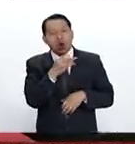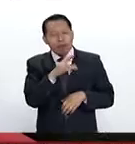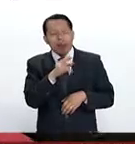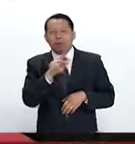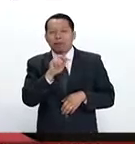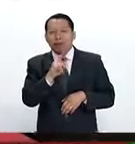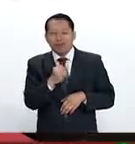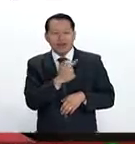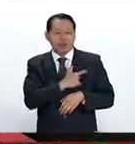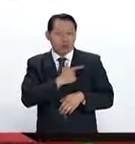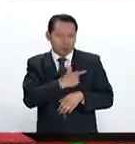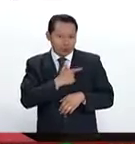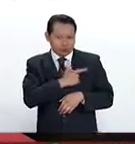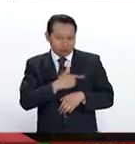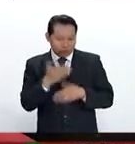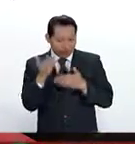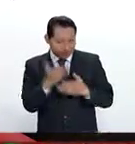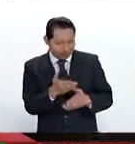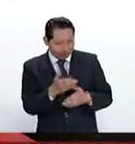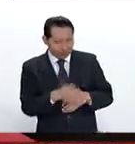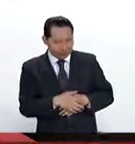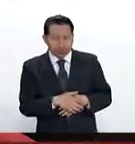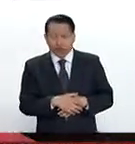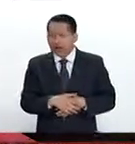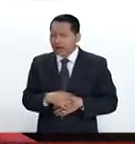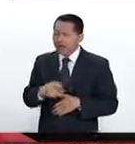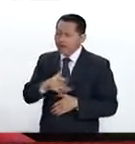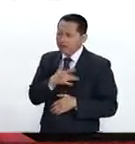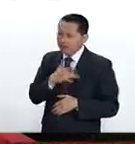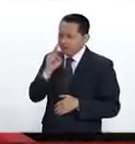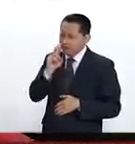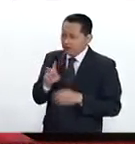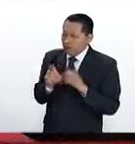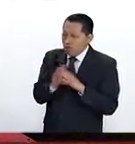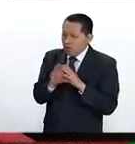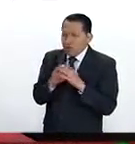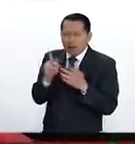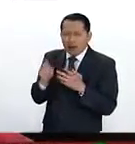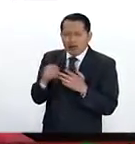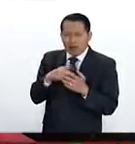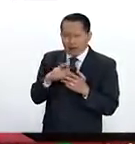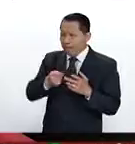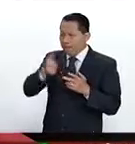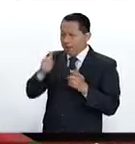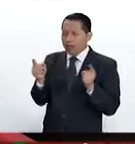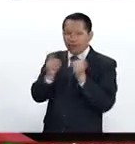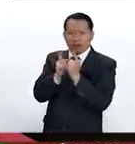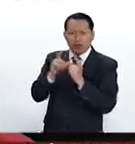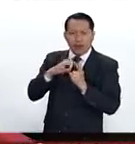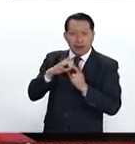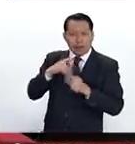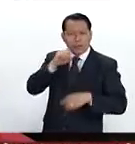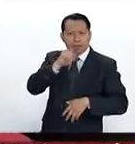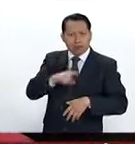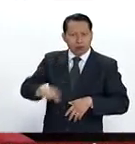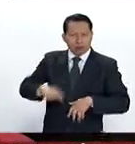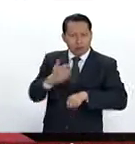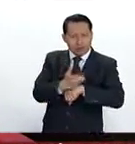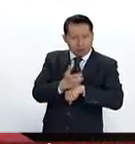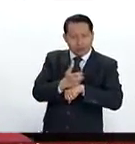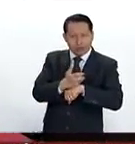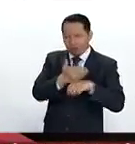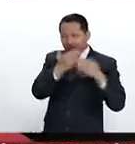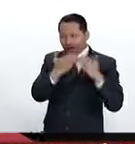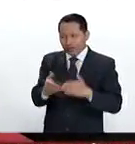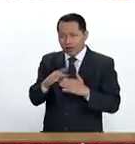por acá. ¿Qué te pareció este encuentro, este primer encuentro entre funcionarios mexicanos, funcionarios de Estados Unidos, para poner